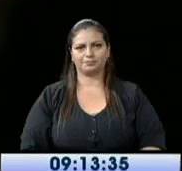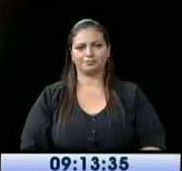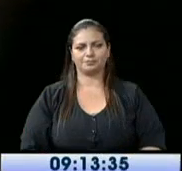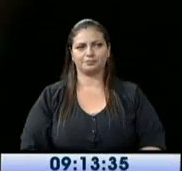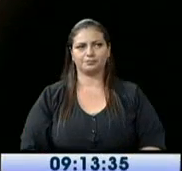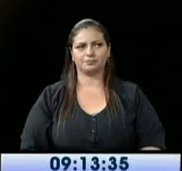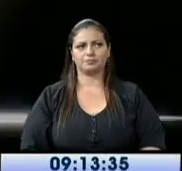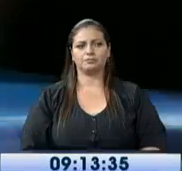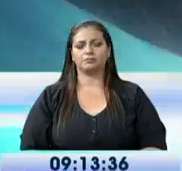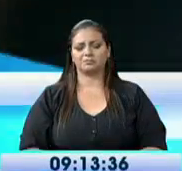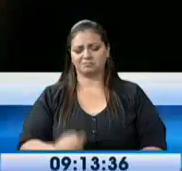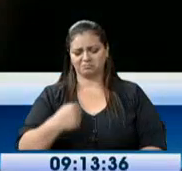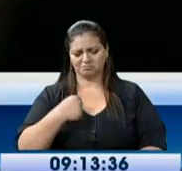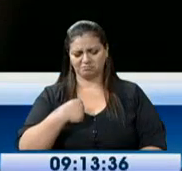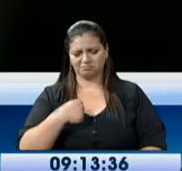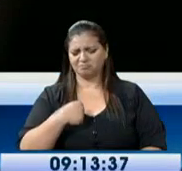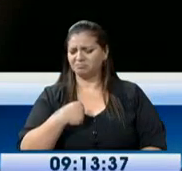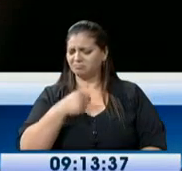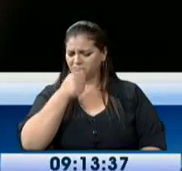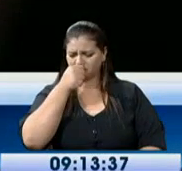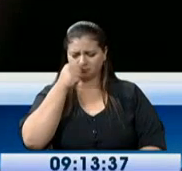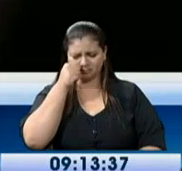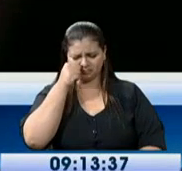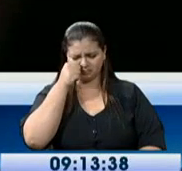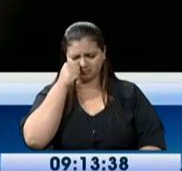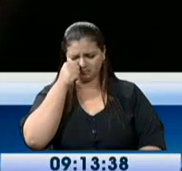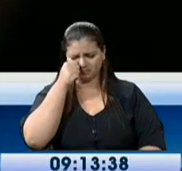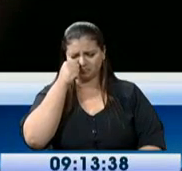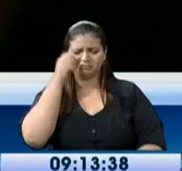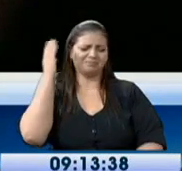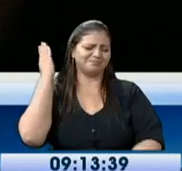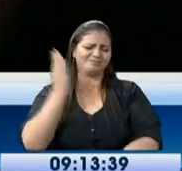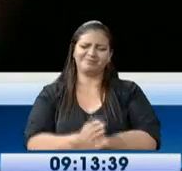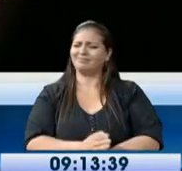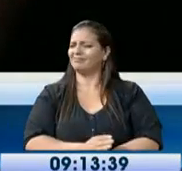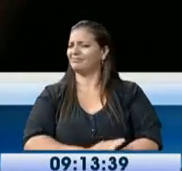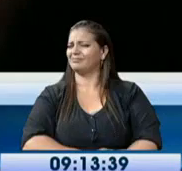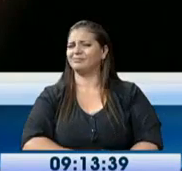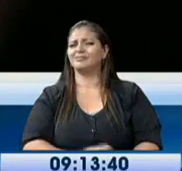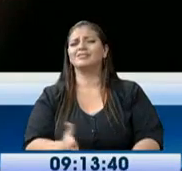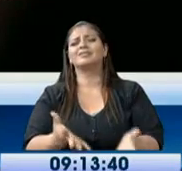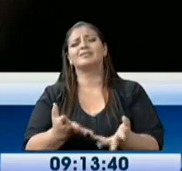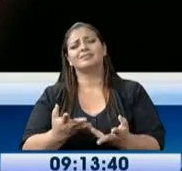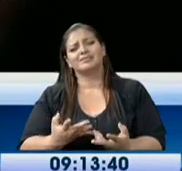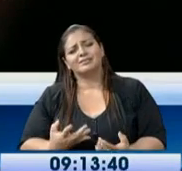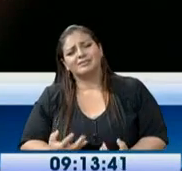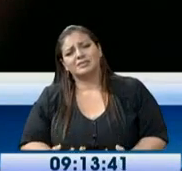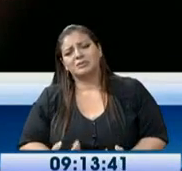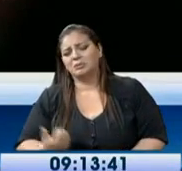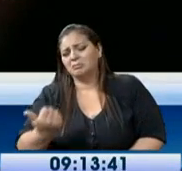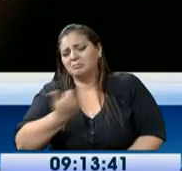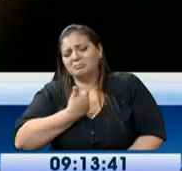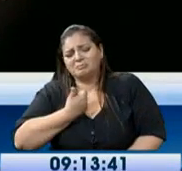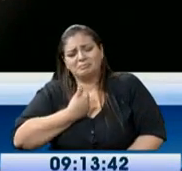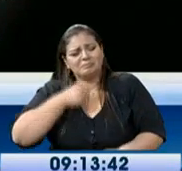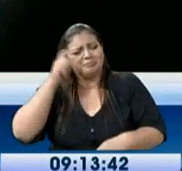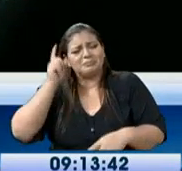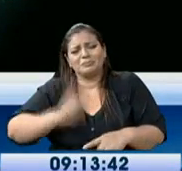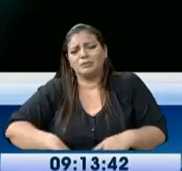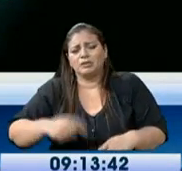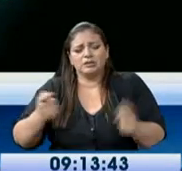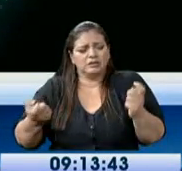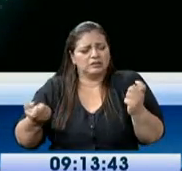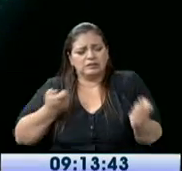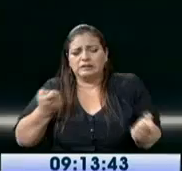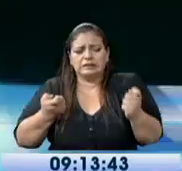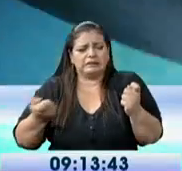Veamos la nota. Yo sí, bueno, quiero dejar esto, salir de esta vida que tengo. A veces quiero dejarlo, pero no puedo. Pedro